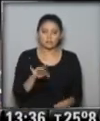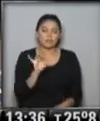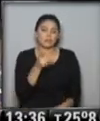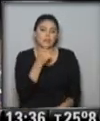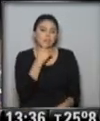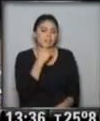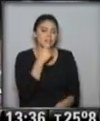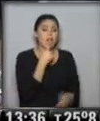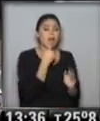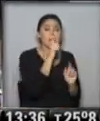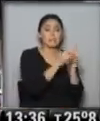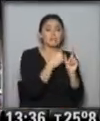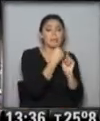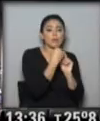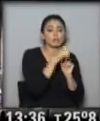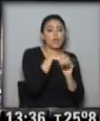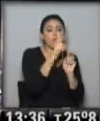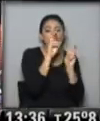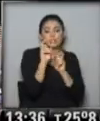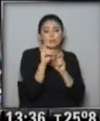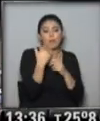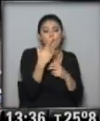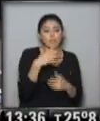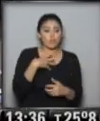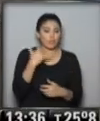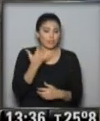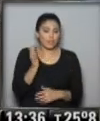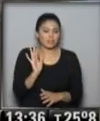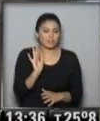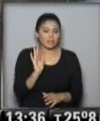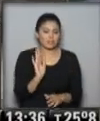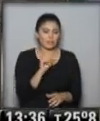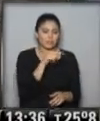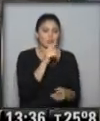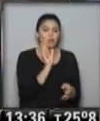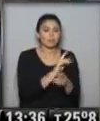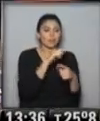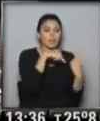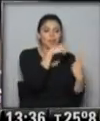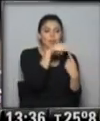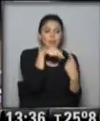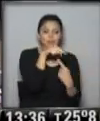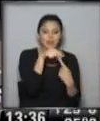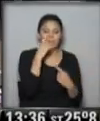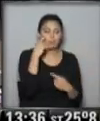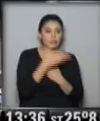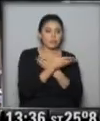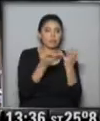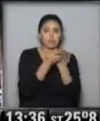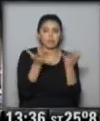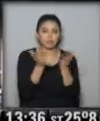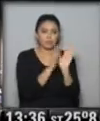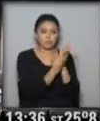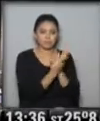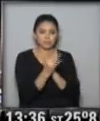tal vez si le preguntaban sobre otro tema la popularidad no caía ahora es aprender a toda una cadena claro y eso repercute tanto en la